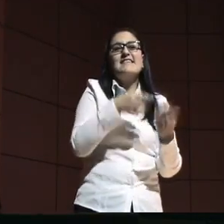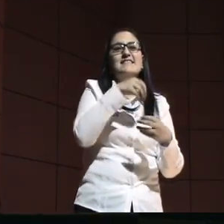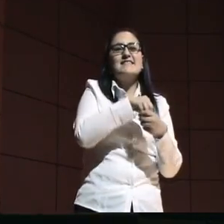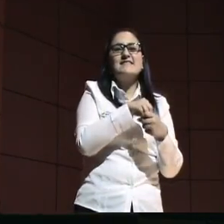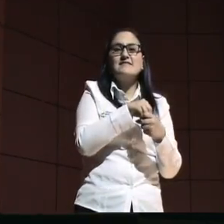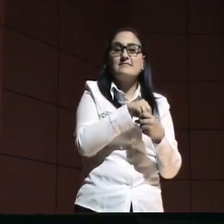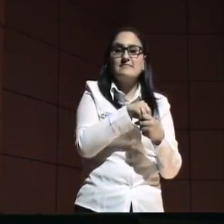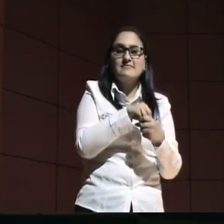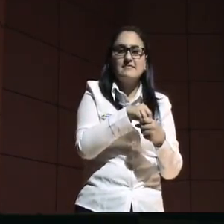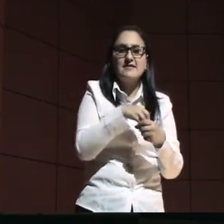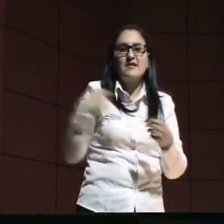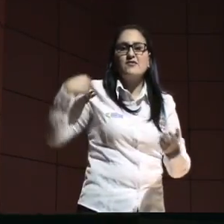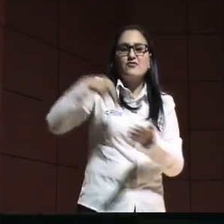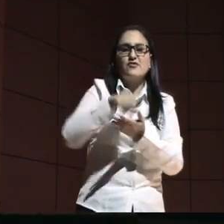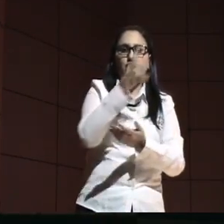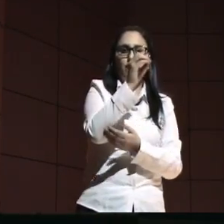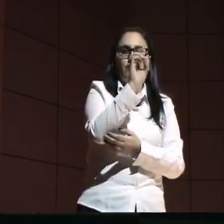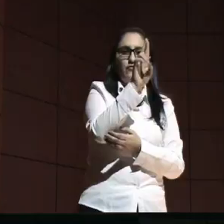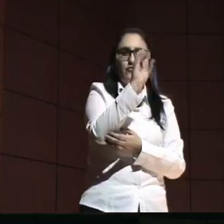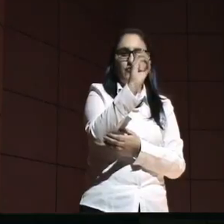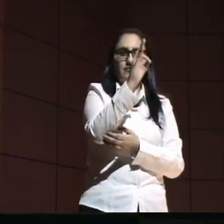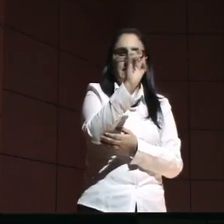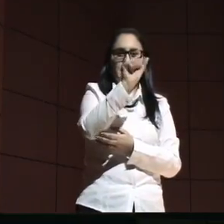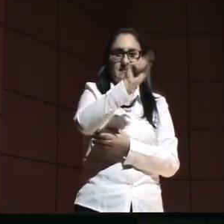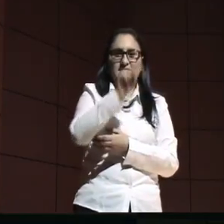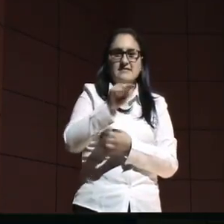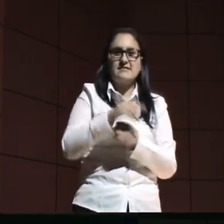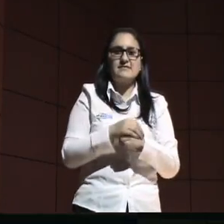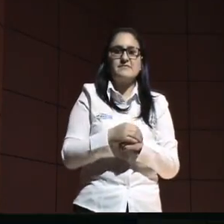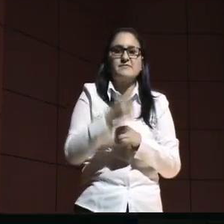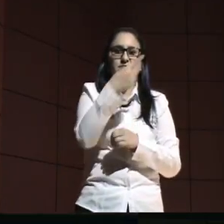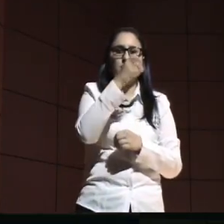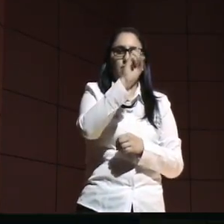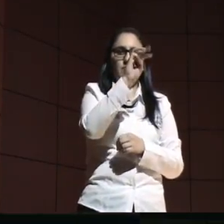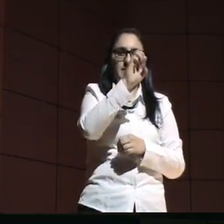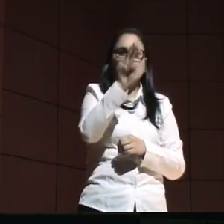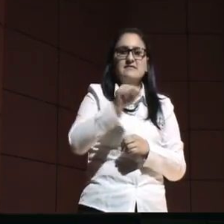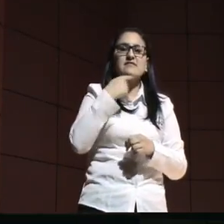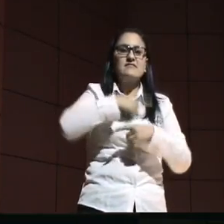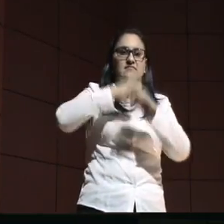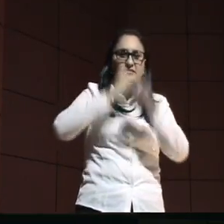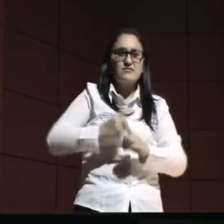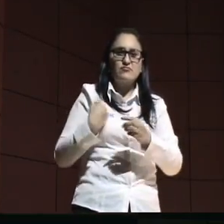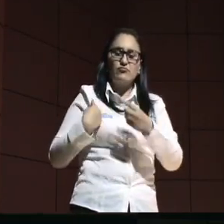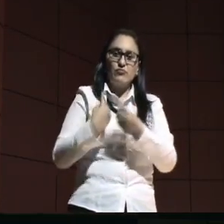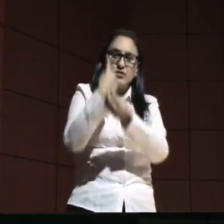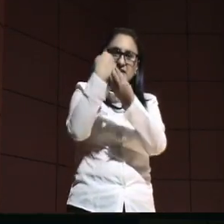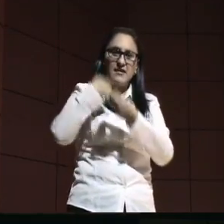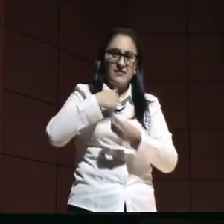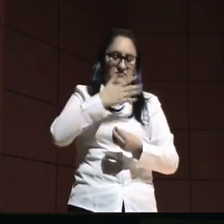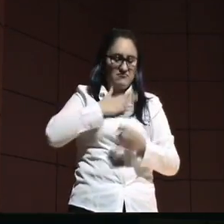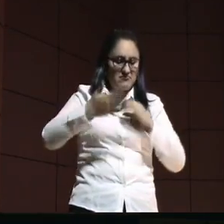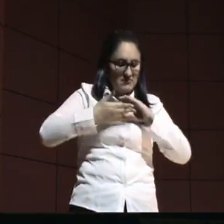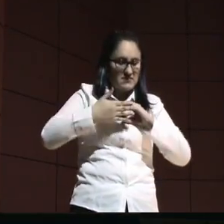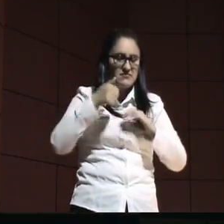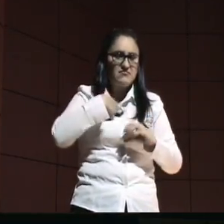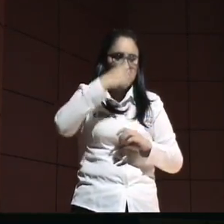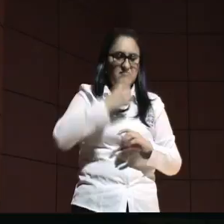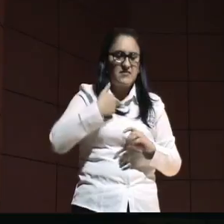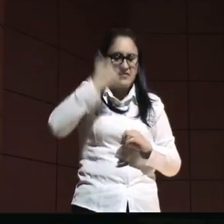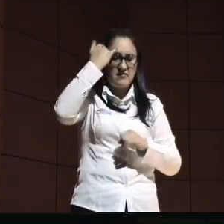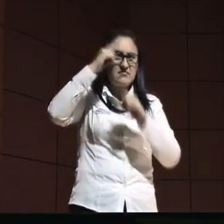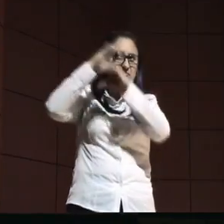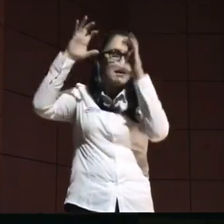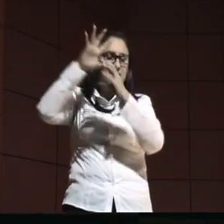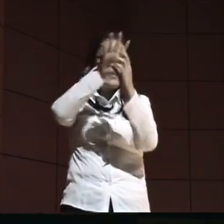Dorotea Gómez, es una decisión político-personal para contrarrestar la idea prevaleciente en el